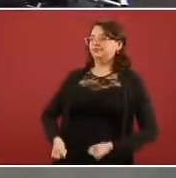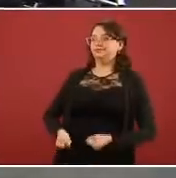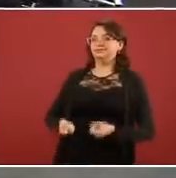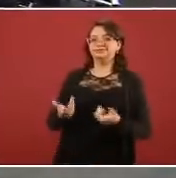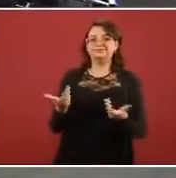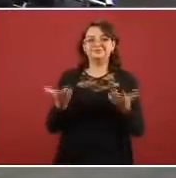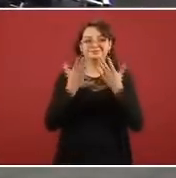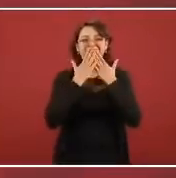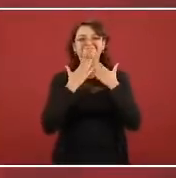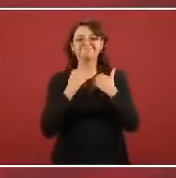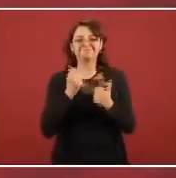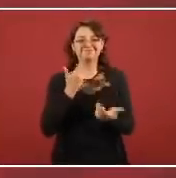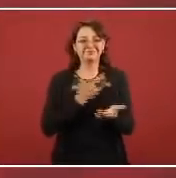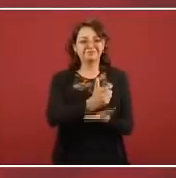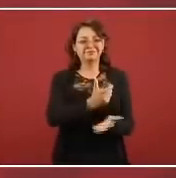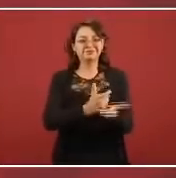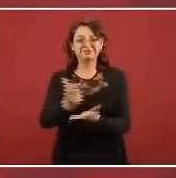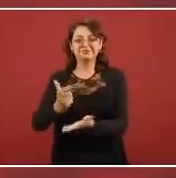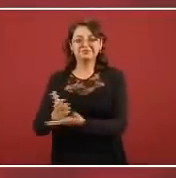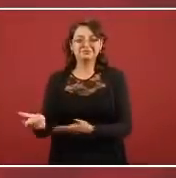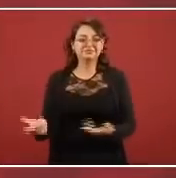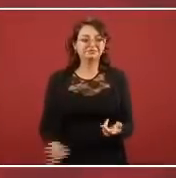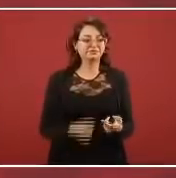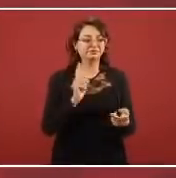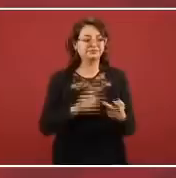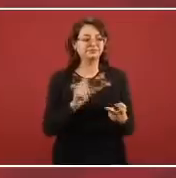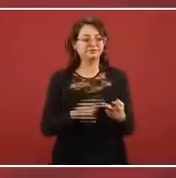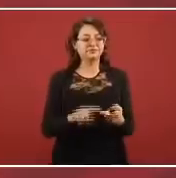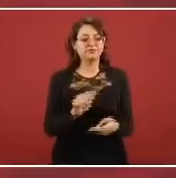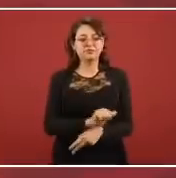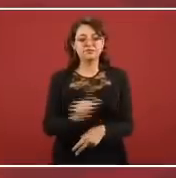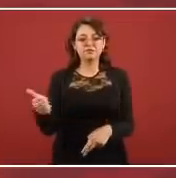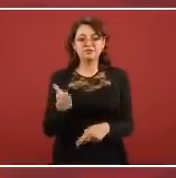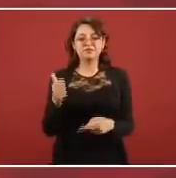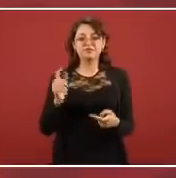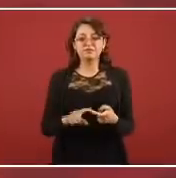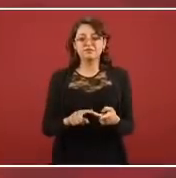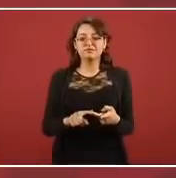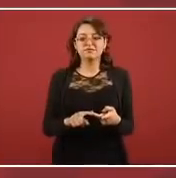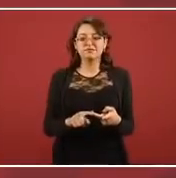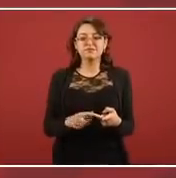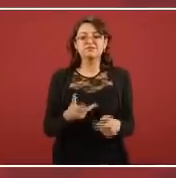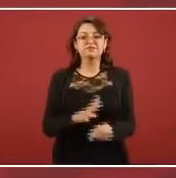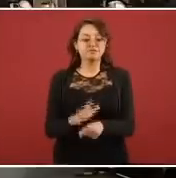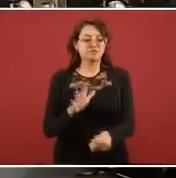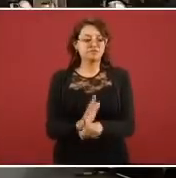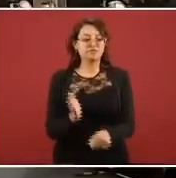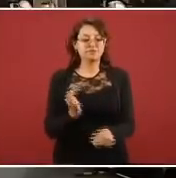Otro cambio, esto,